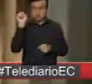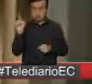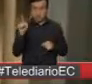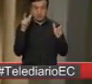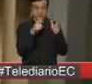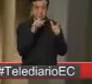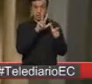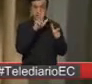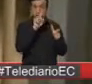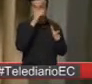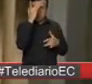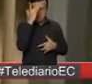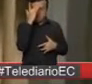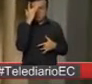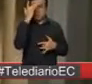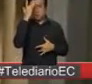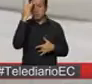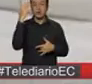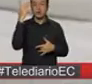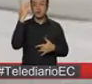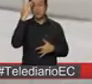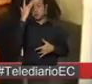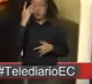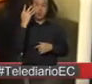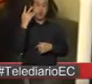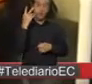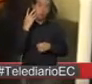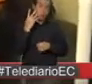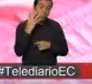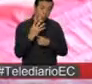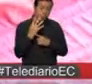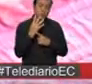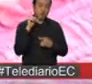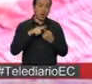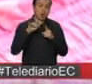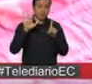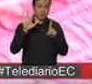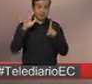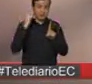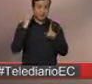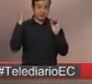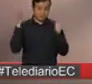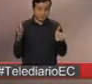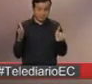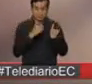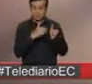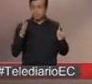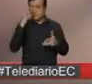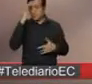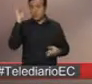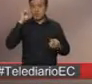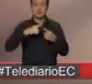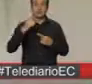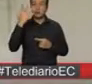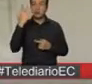periodo de incubación del dengue es de 4 a 7 días a partir de la picadura de mosquito una enfermedad puede durar hasta 15